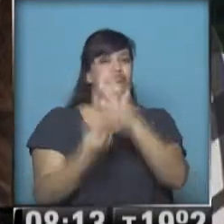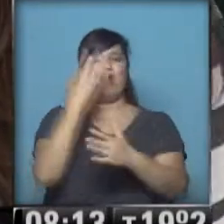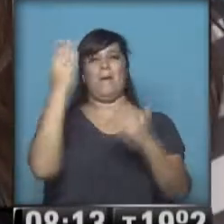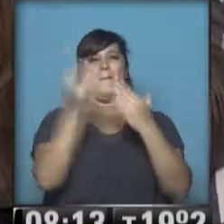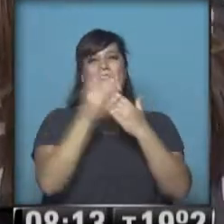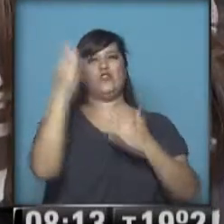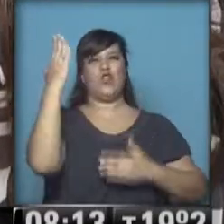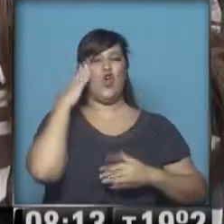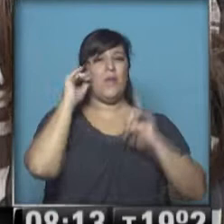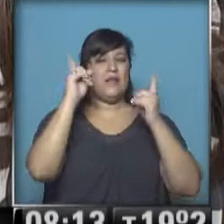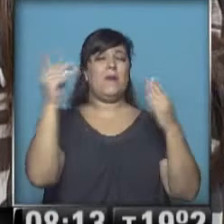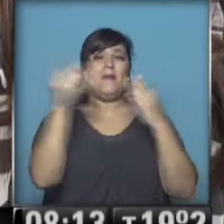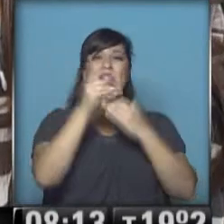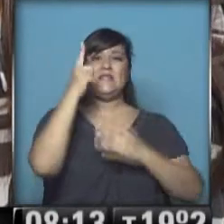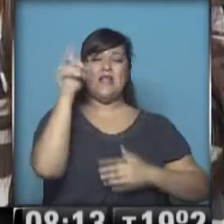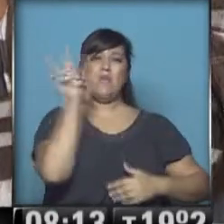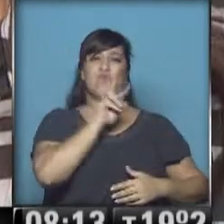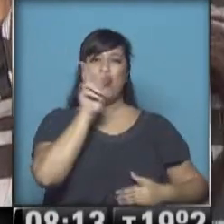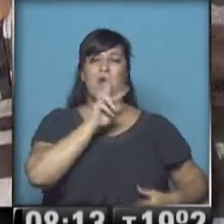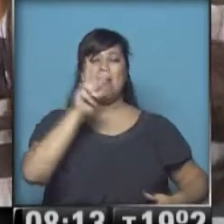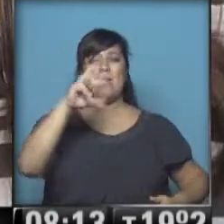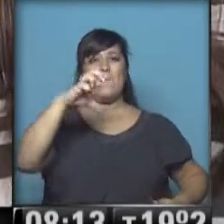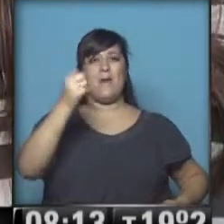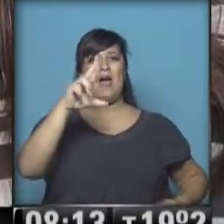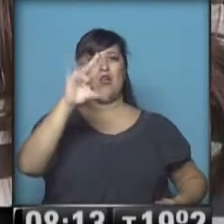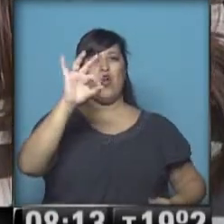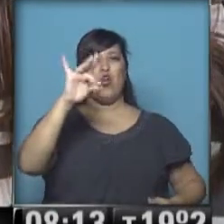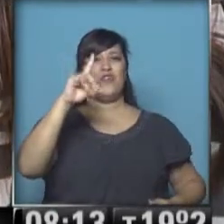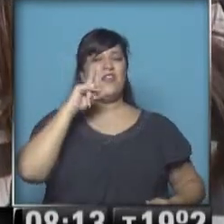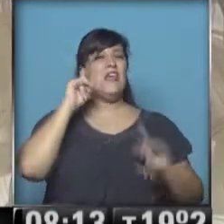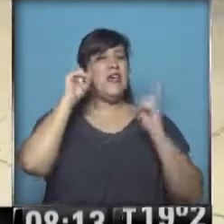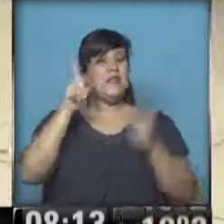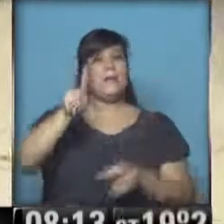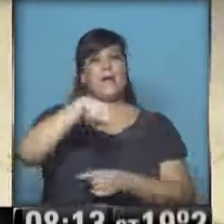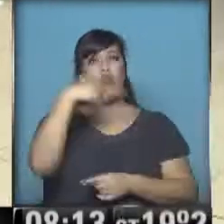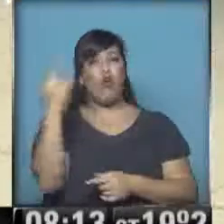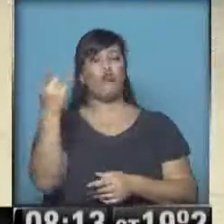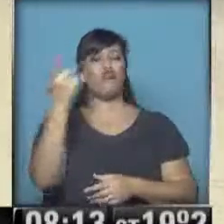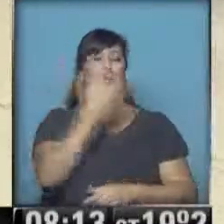también de la mano del titular del Banco Central. Hablamos de Alejandro Vanoli.